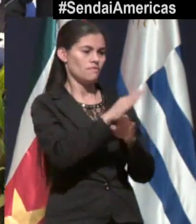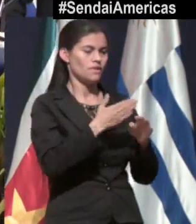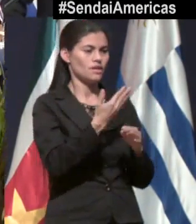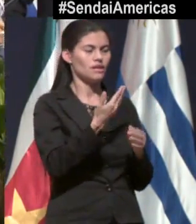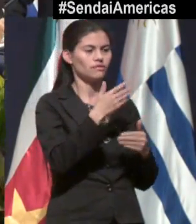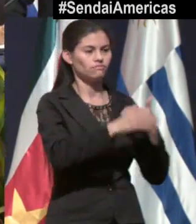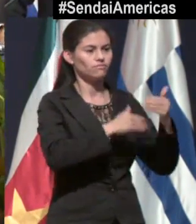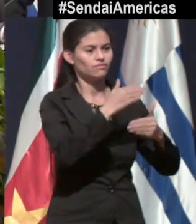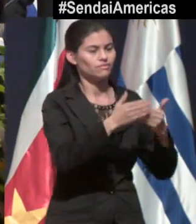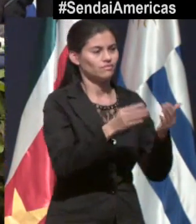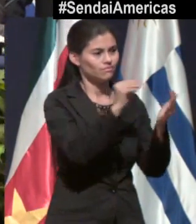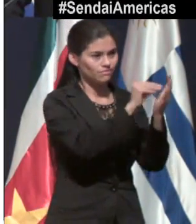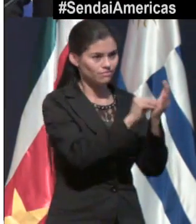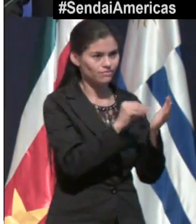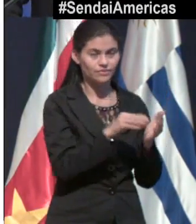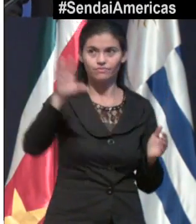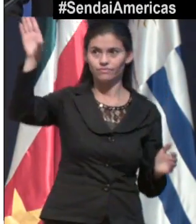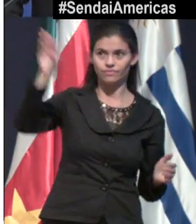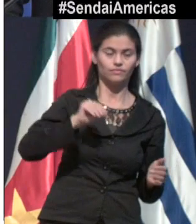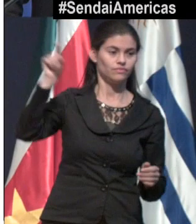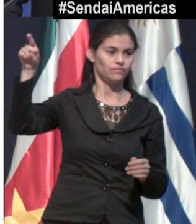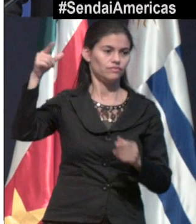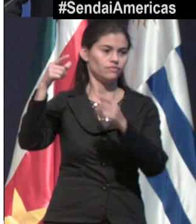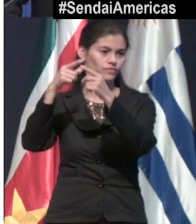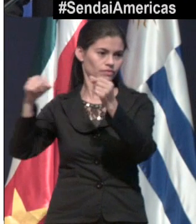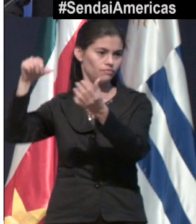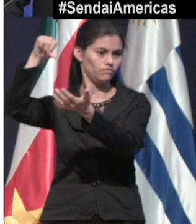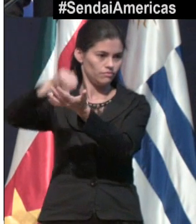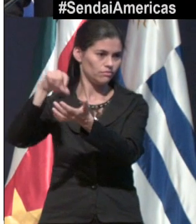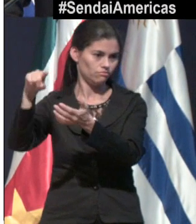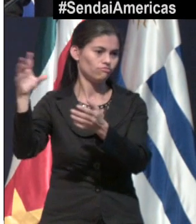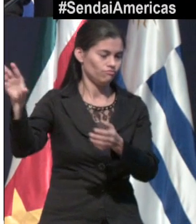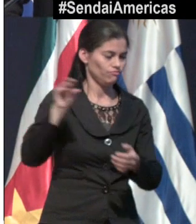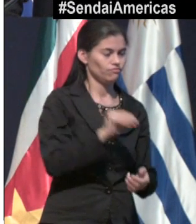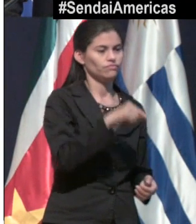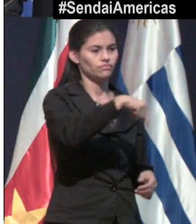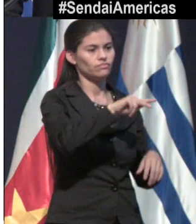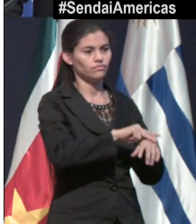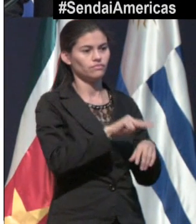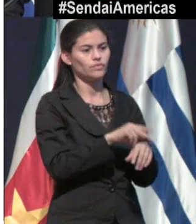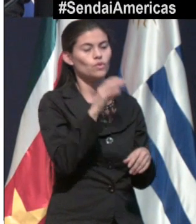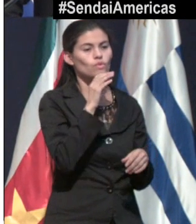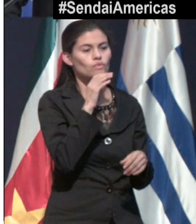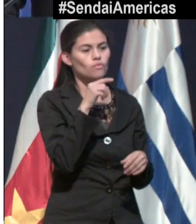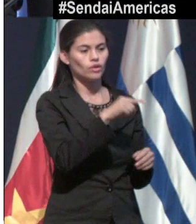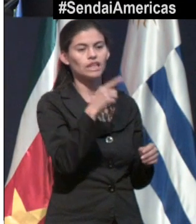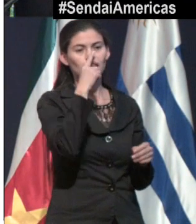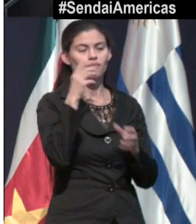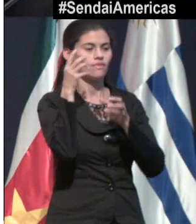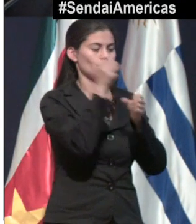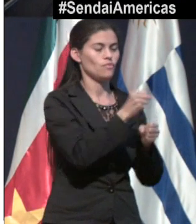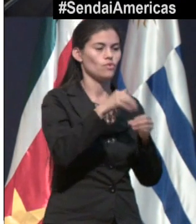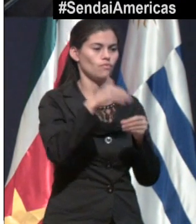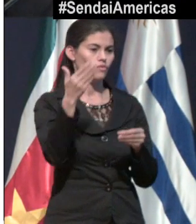para el proceso de implementación del marco de Sendai para la reducción del riesgo de desastres en las Américas, que cuente con el respaldo